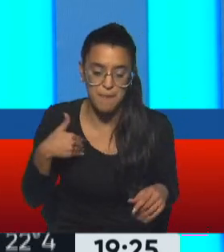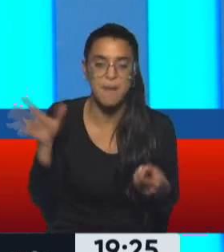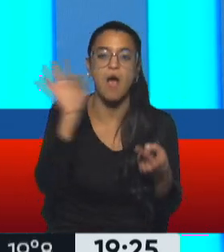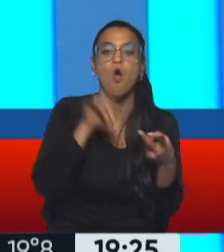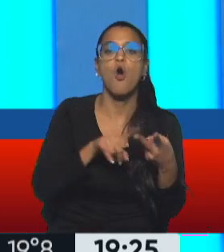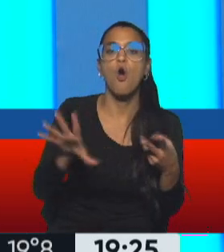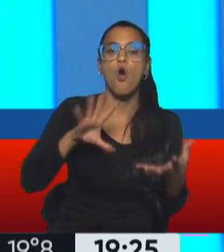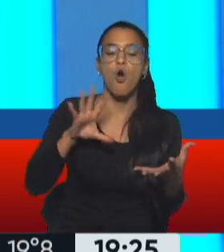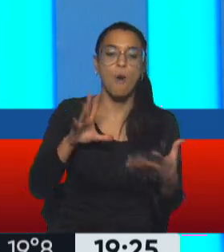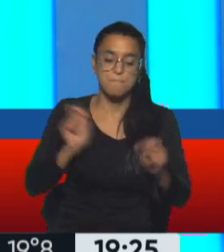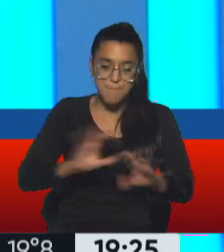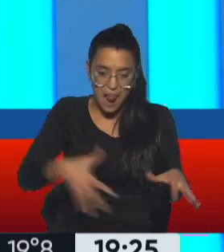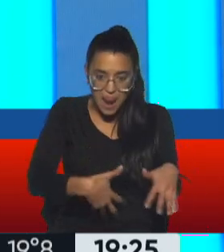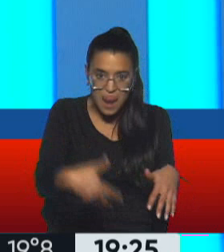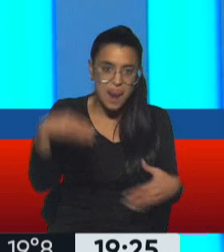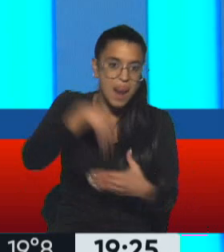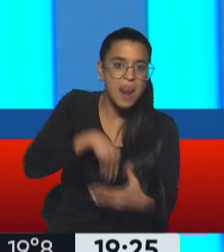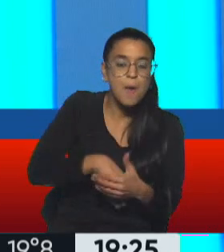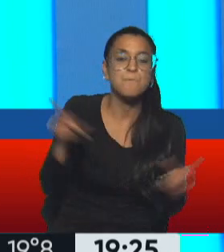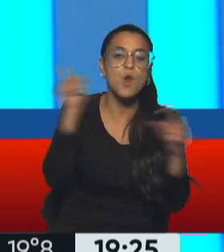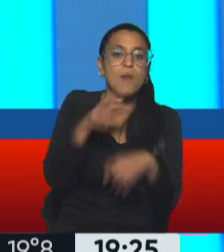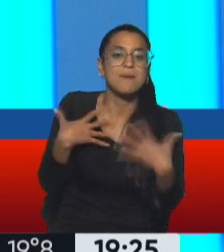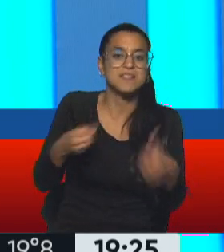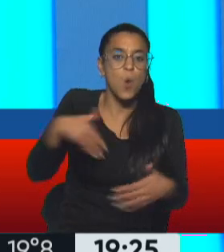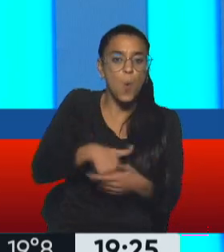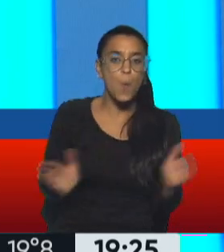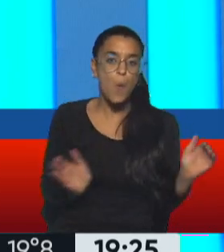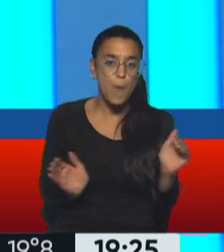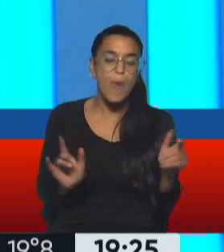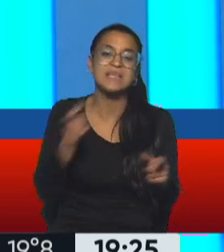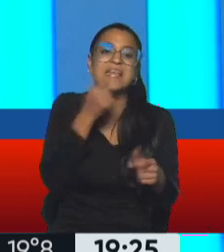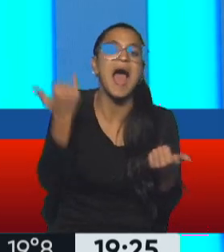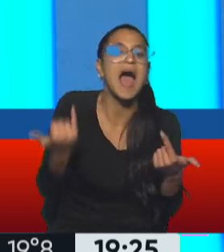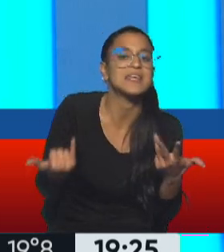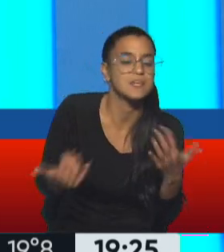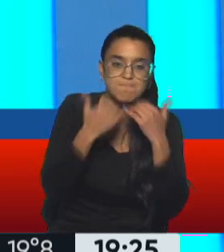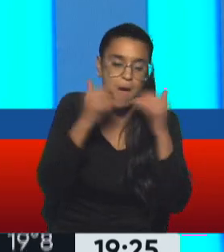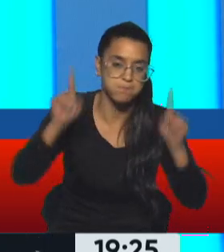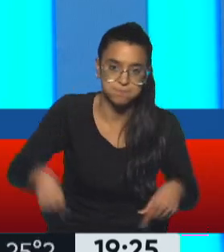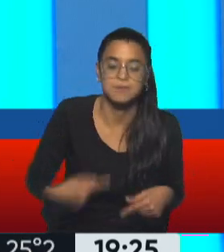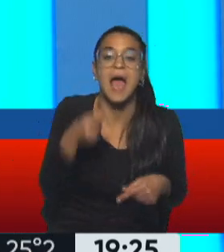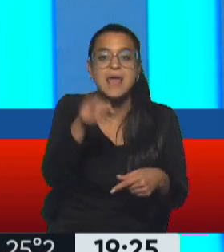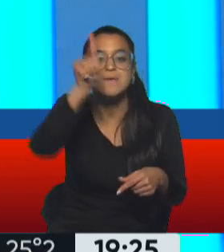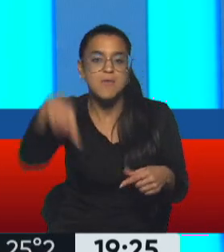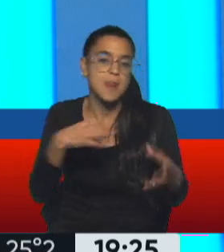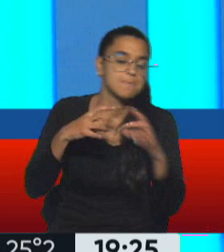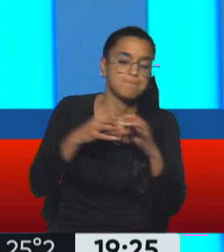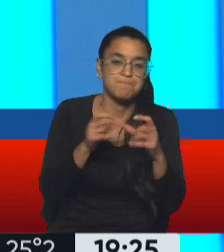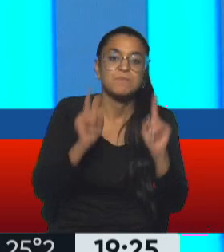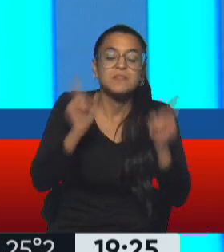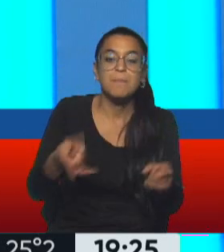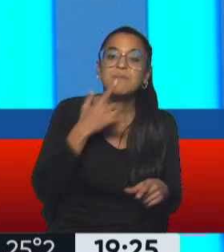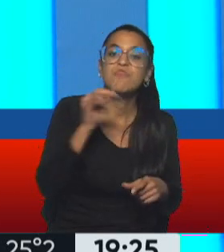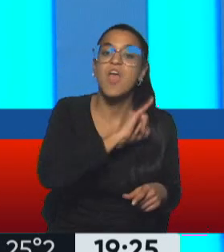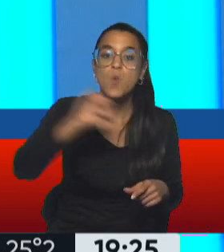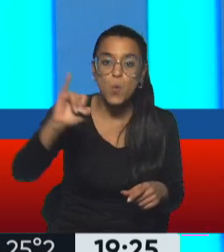la malformación o problemas de salud del bebé, si se dieron. Y es allí donde empieza la discusión. La otra cuestión